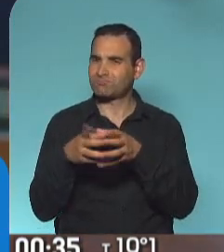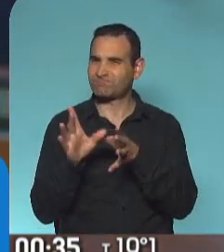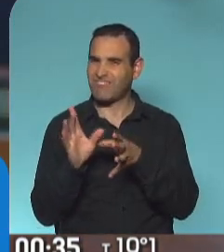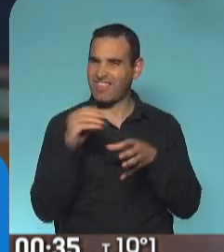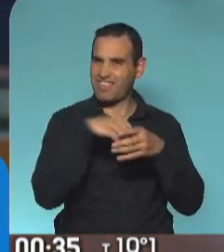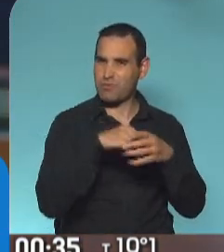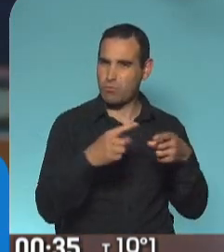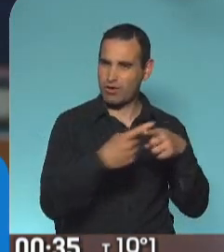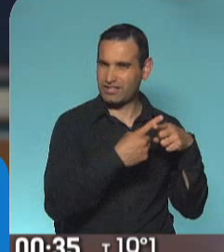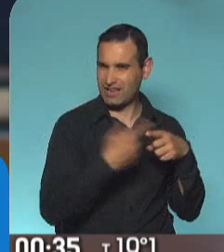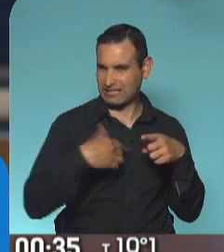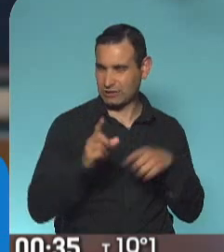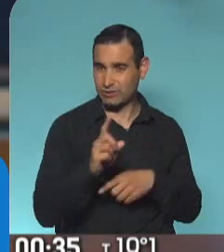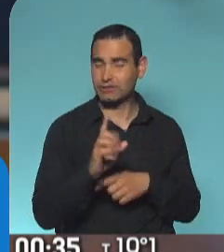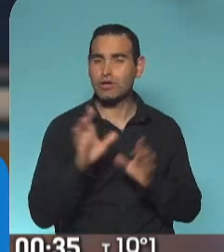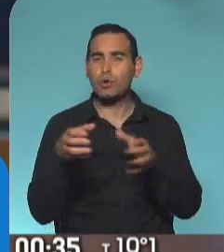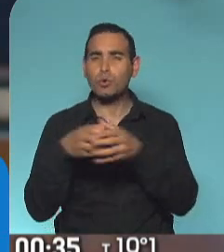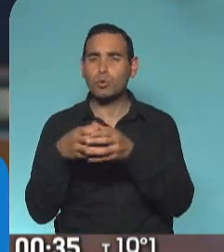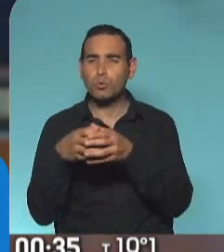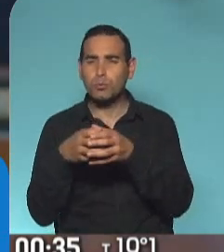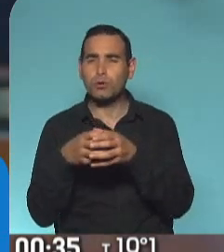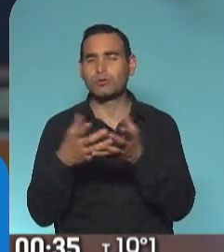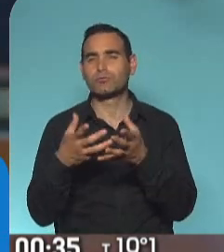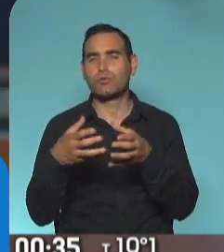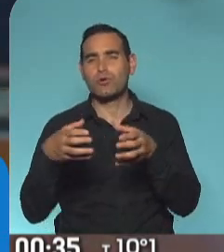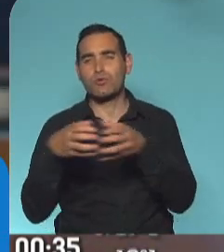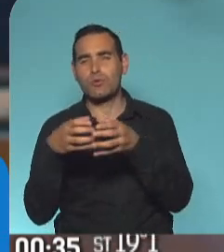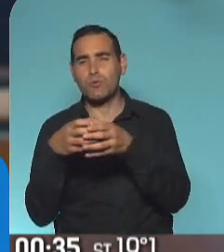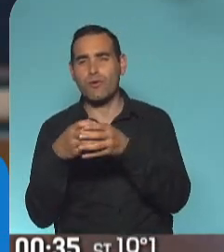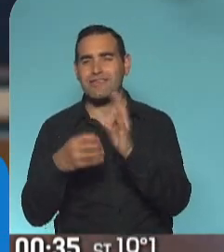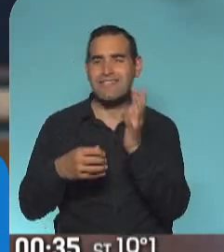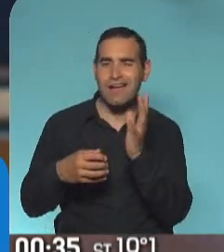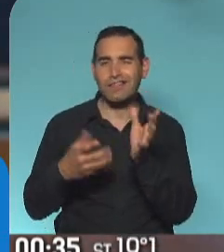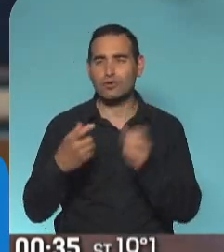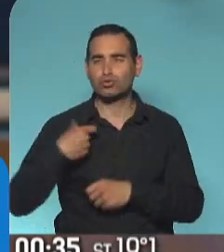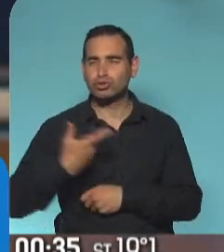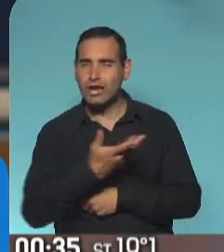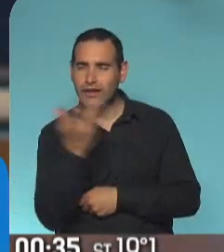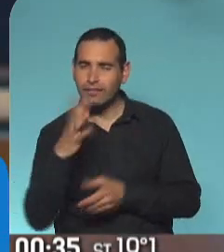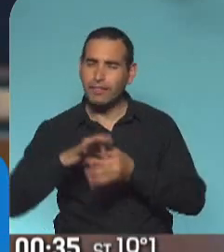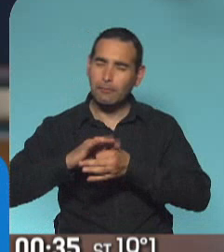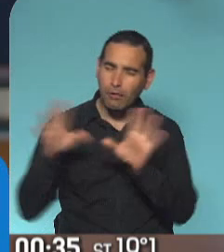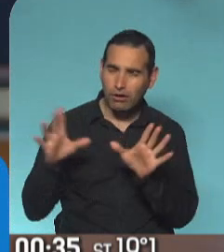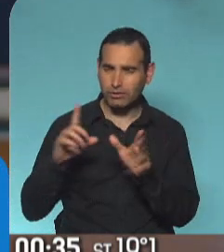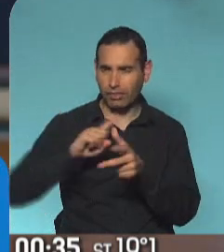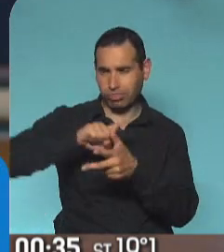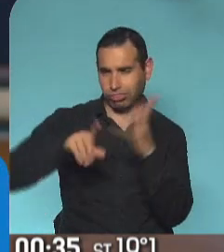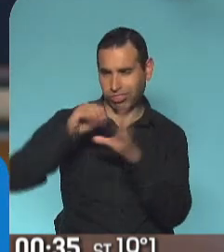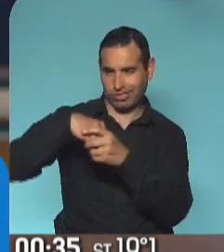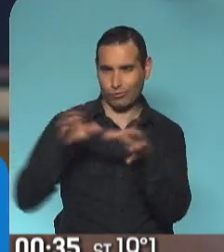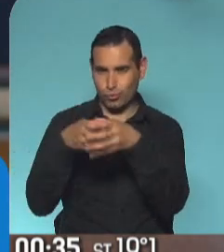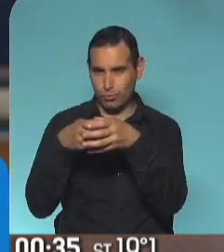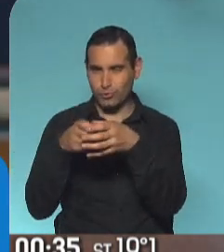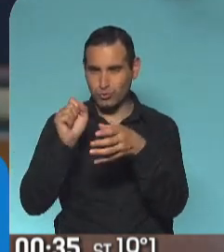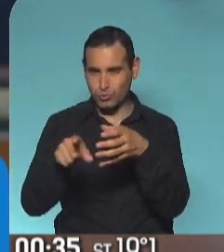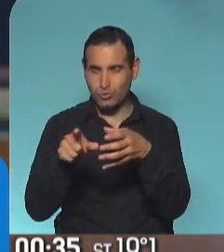política argentina o no tiene peso, que es esa centroizquierda socialista democrática que